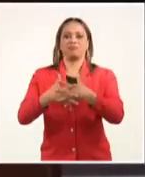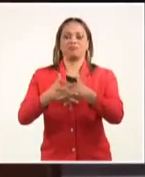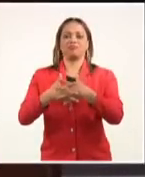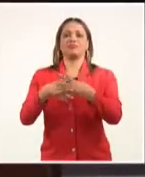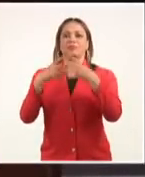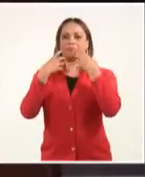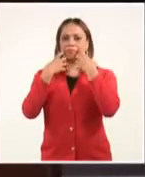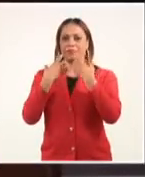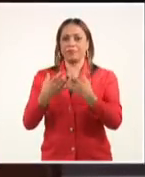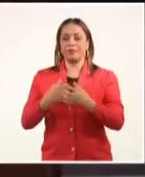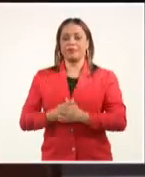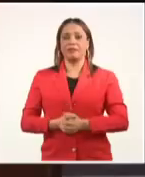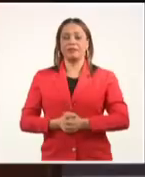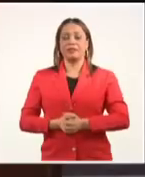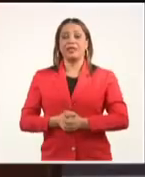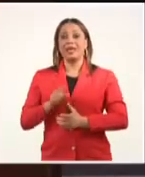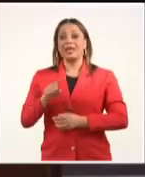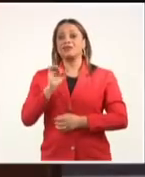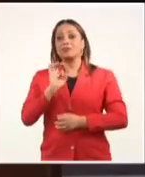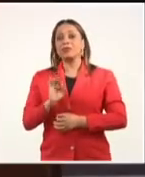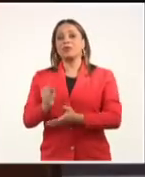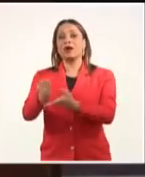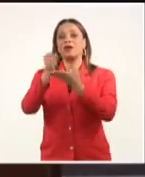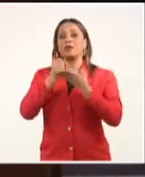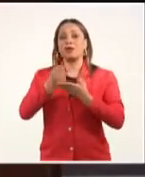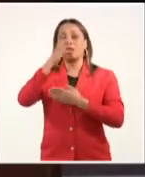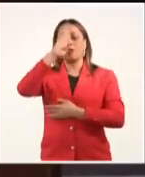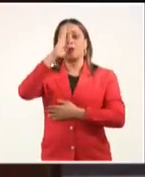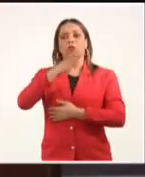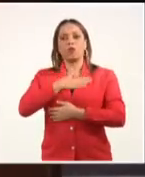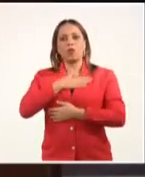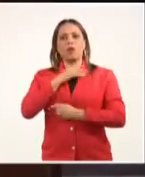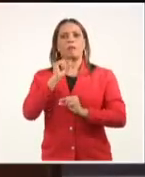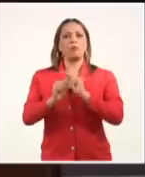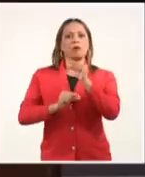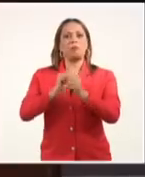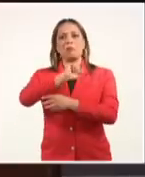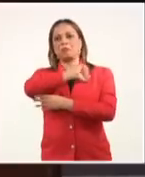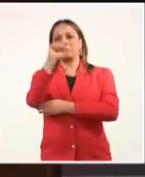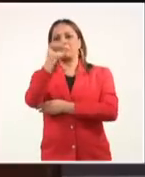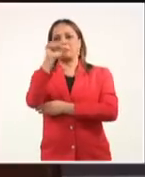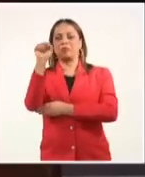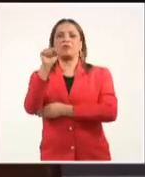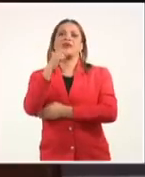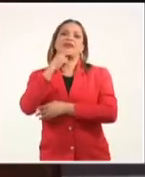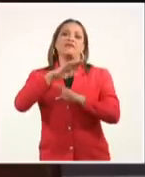esta pequeña isla salir airosa en cada desafío.